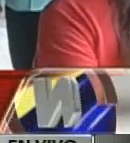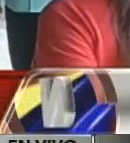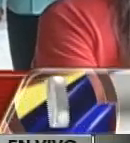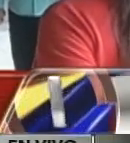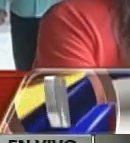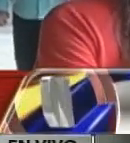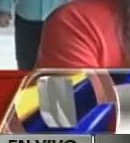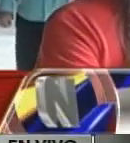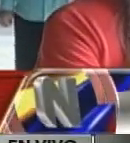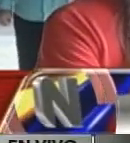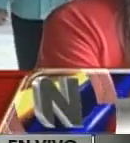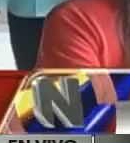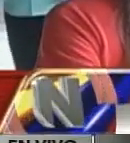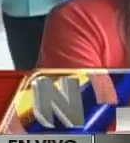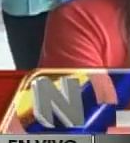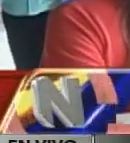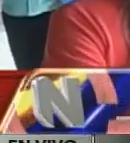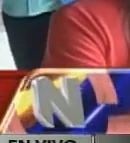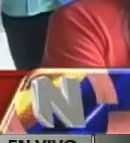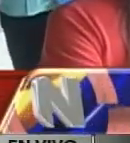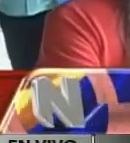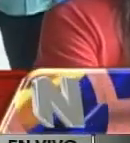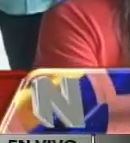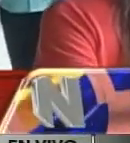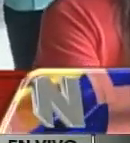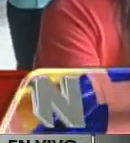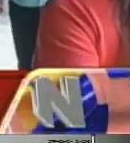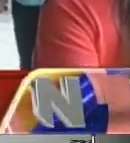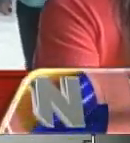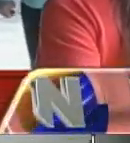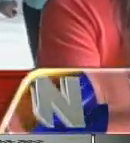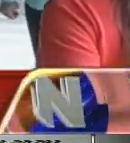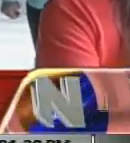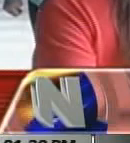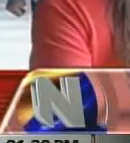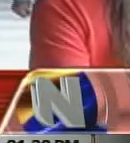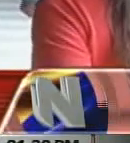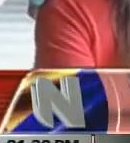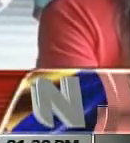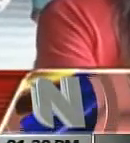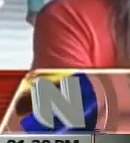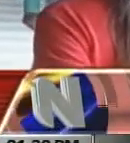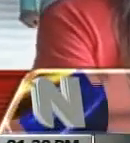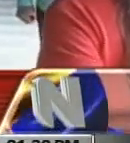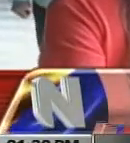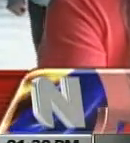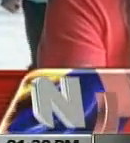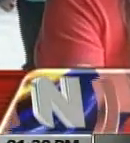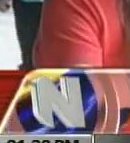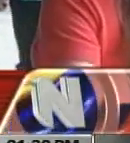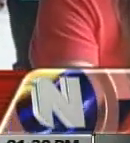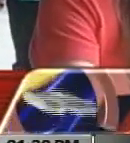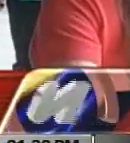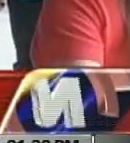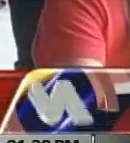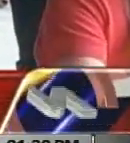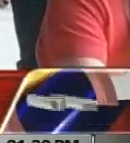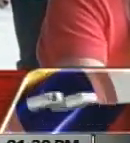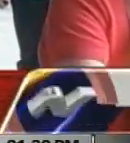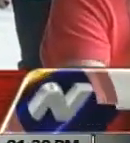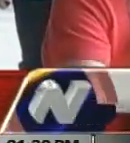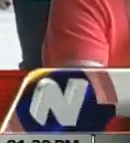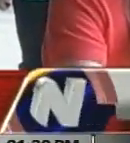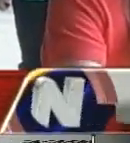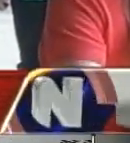Hernán, el socialismo productivo encadenado aguas arriba y aguas abajo, ¿verdad? Por ejemplo, ese producto no